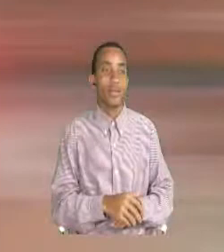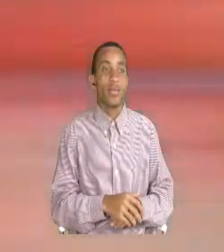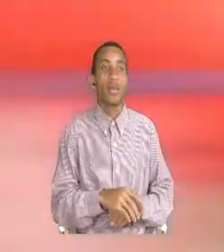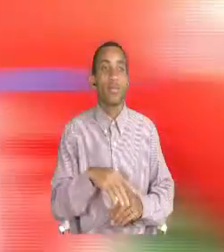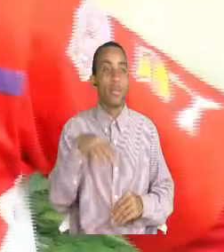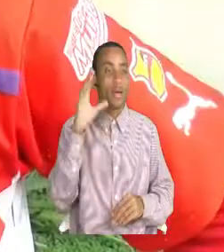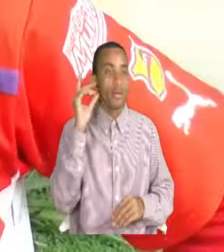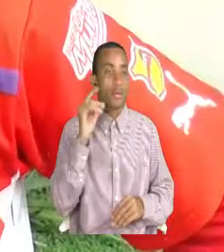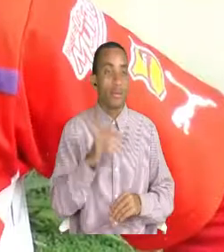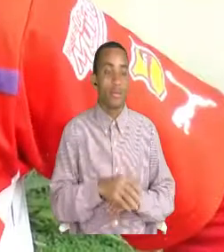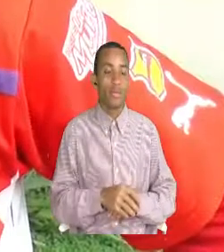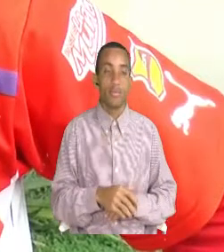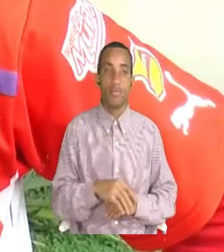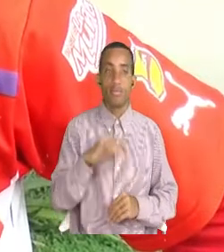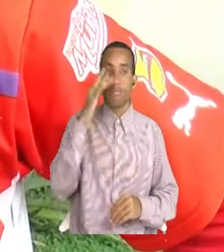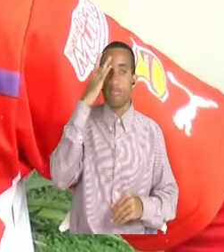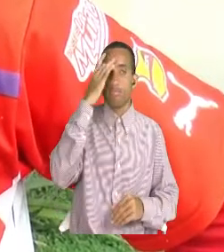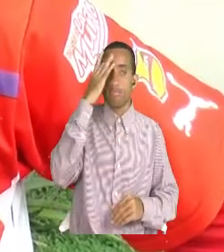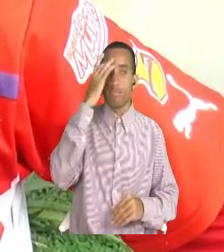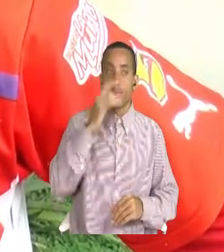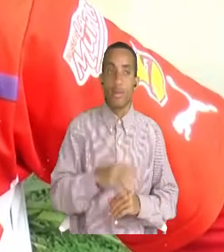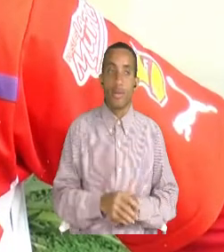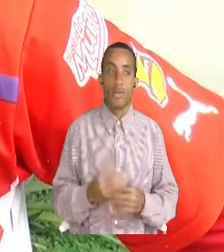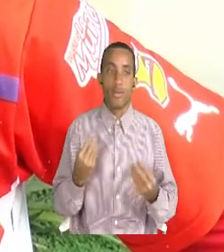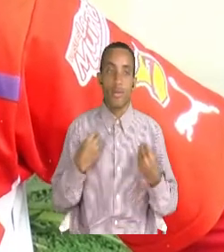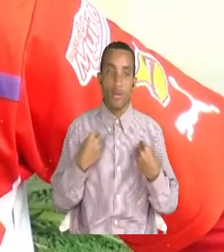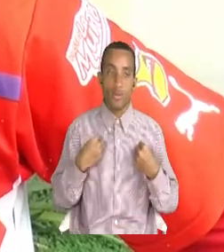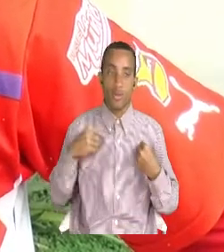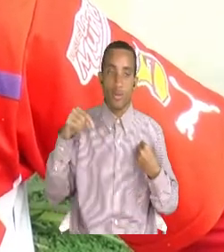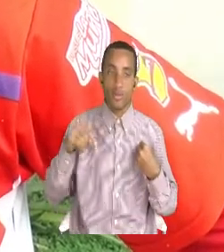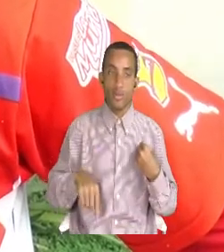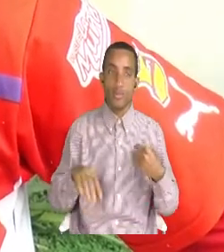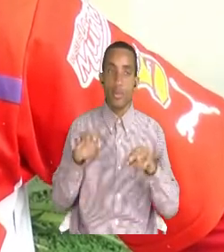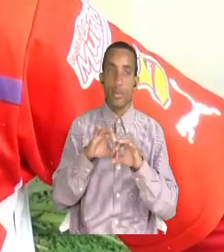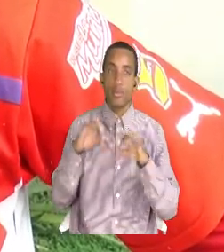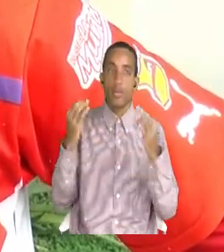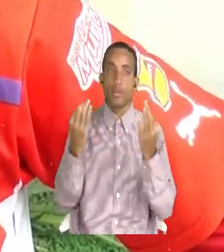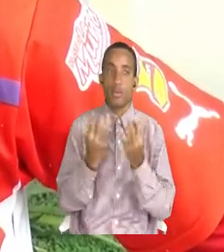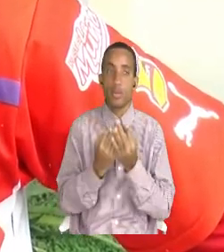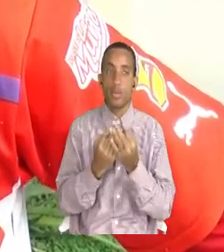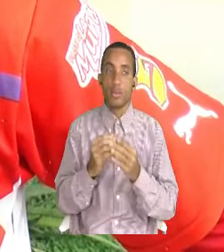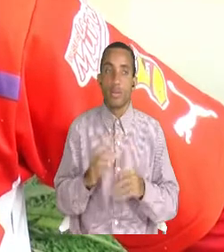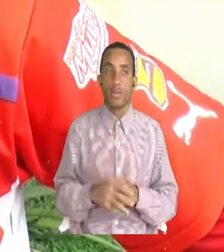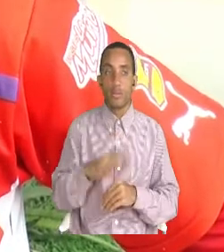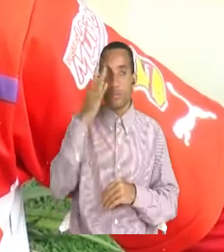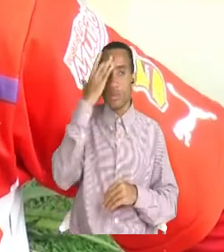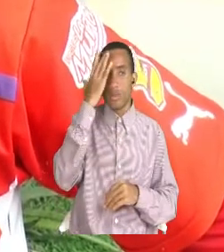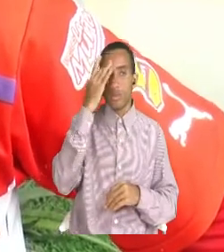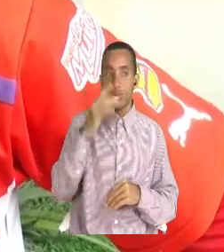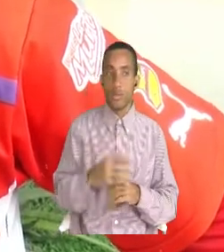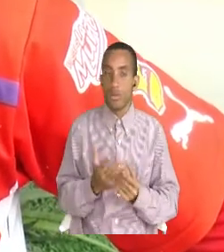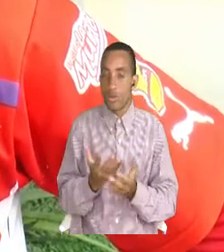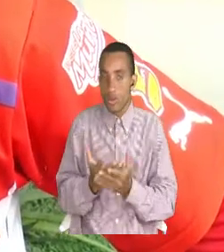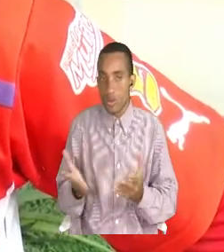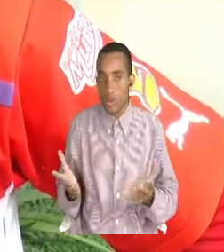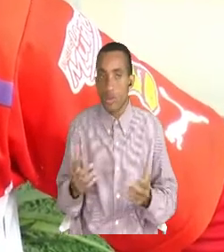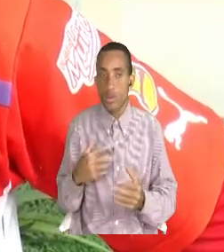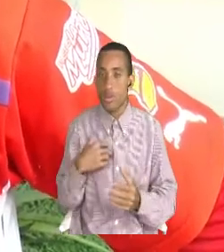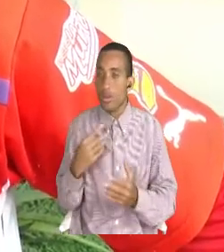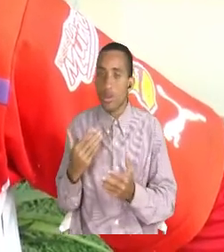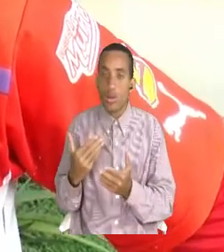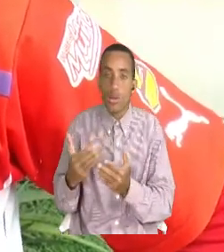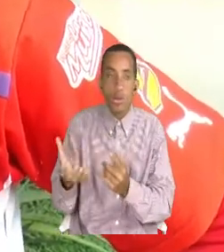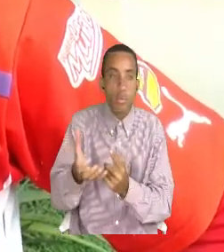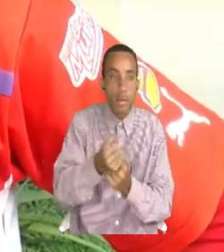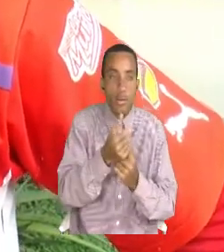Barranca Bermeja. Porque vivo acá, tengo mi familia acá y porque lo poquito que tengo, pues lo he conseguido acá. ¿Qué ha conseguido